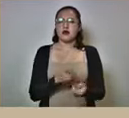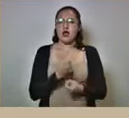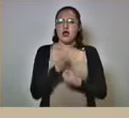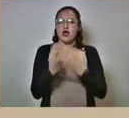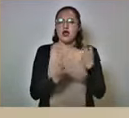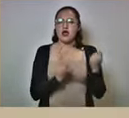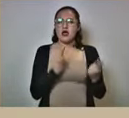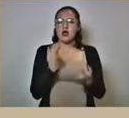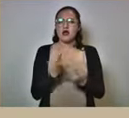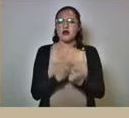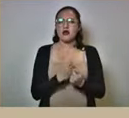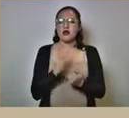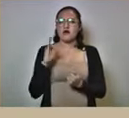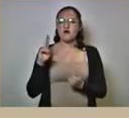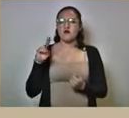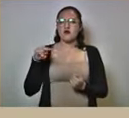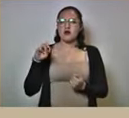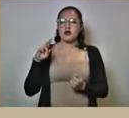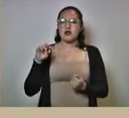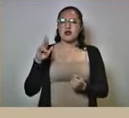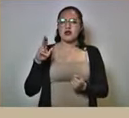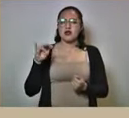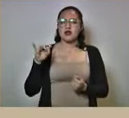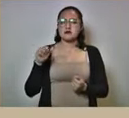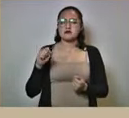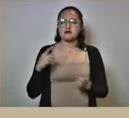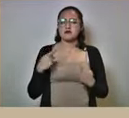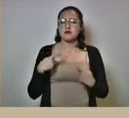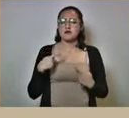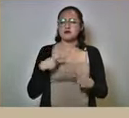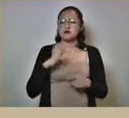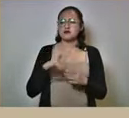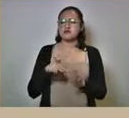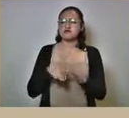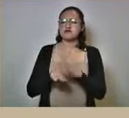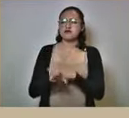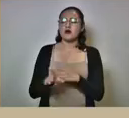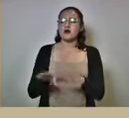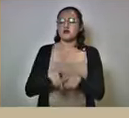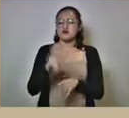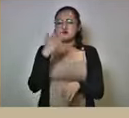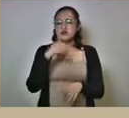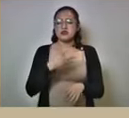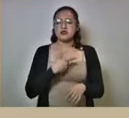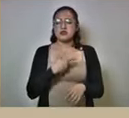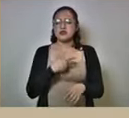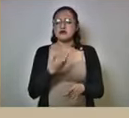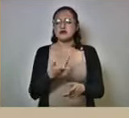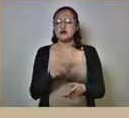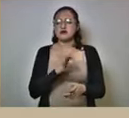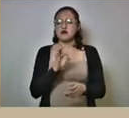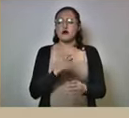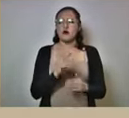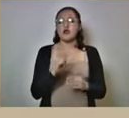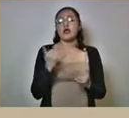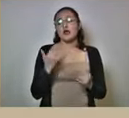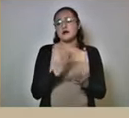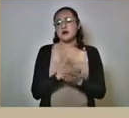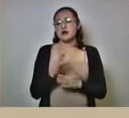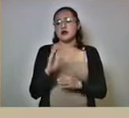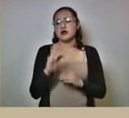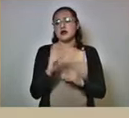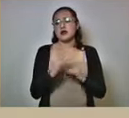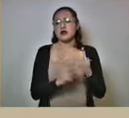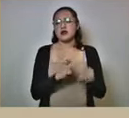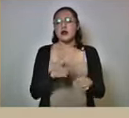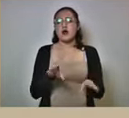algunos familiares de personas que han perdido la vida. Y finalmente quisiera saber si ustedes tienen datos en cuanto al avance de la fabricación